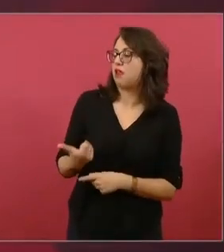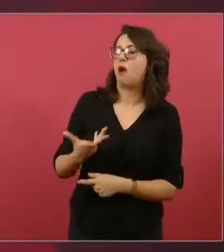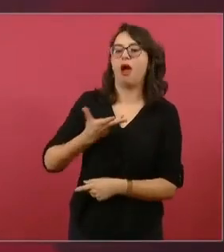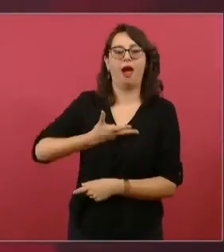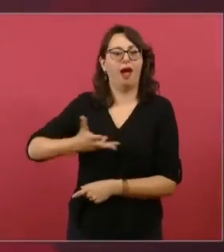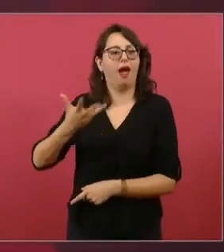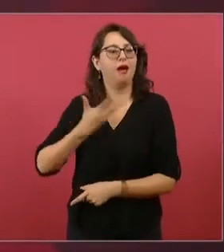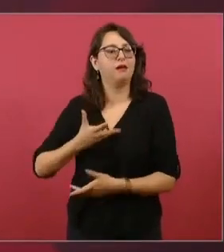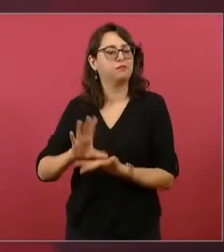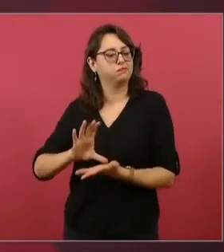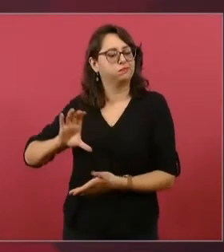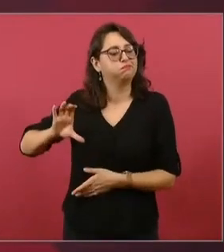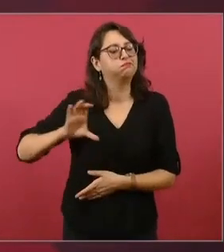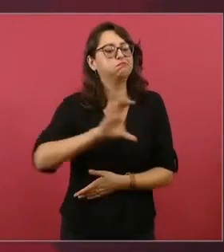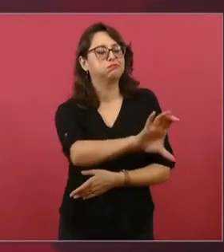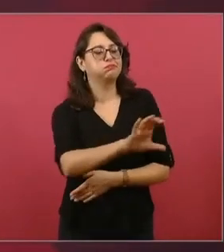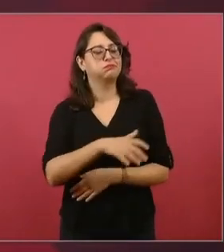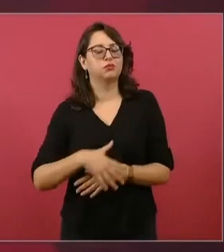y hemos ahorrado.